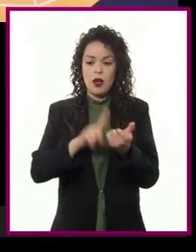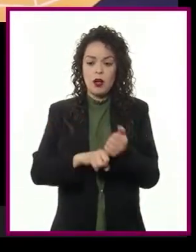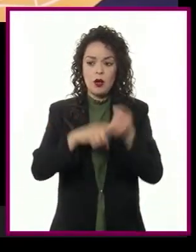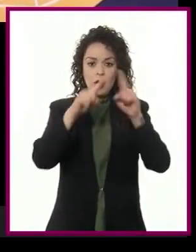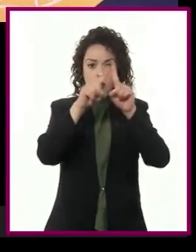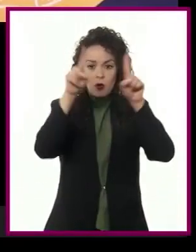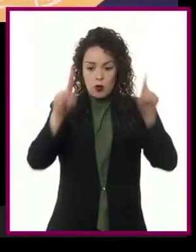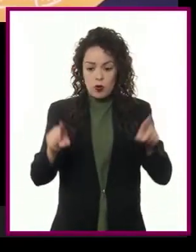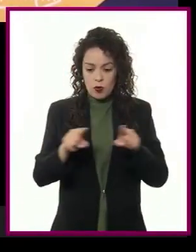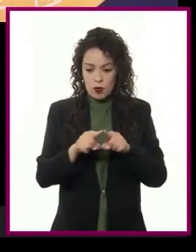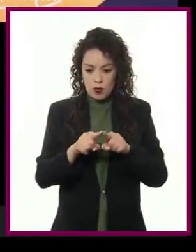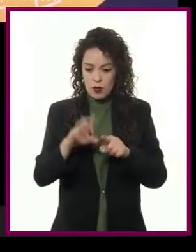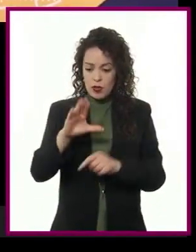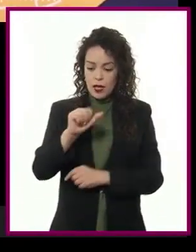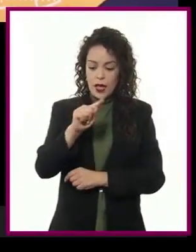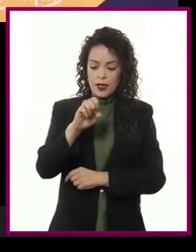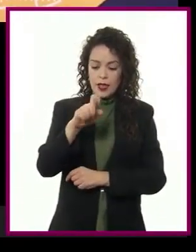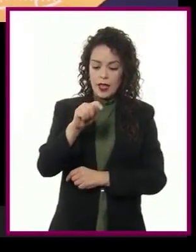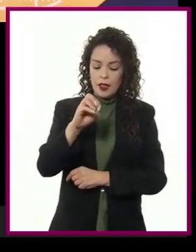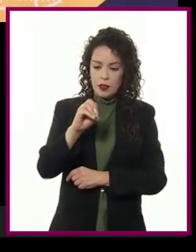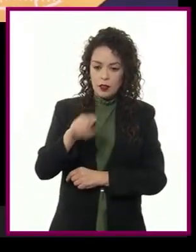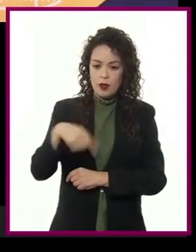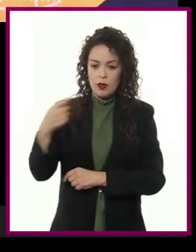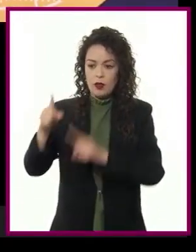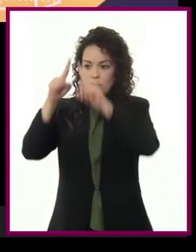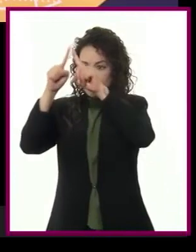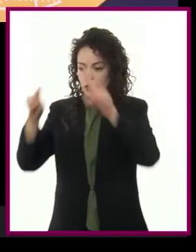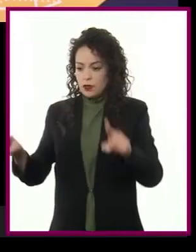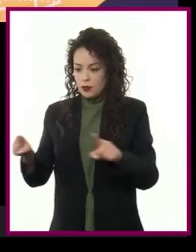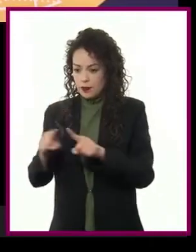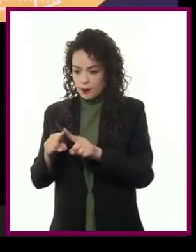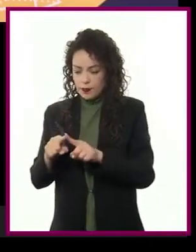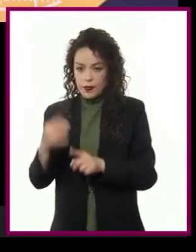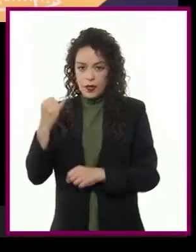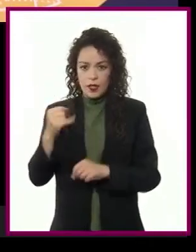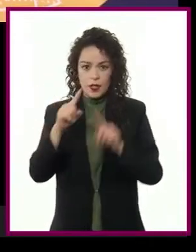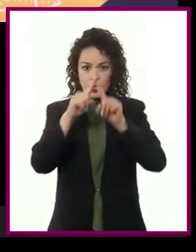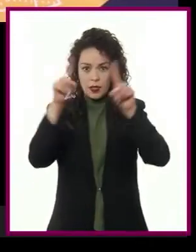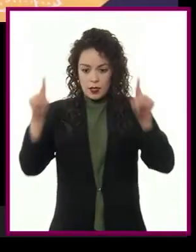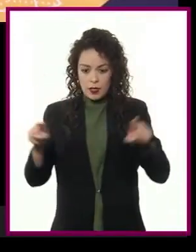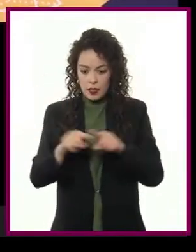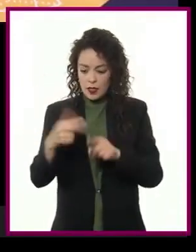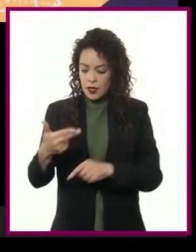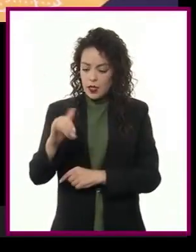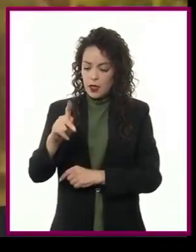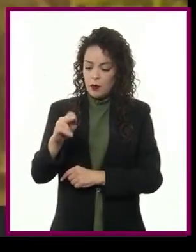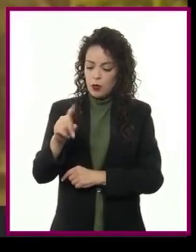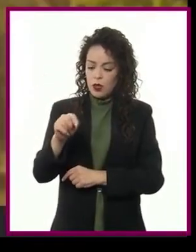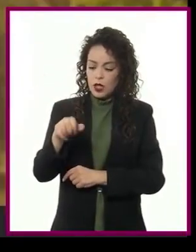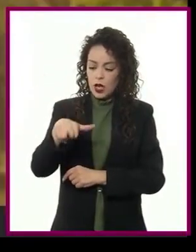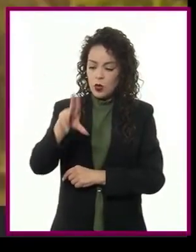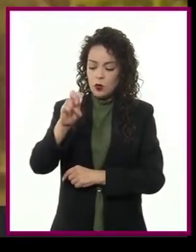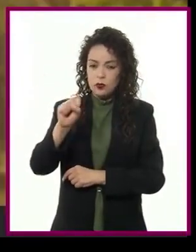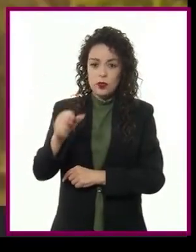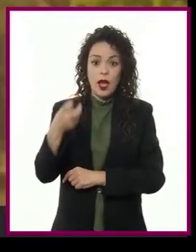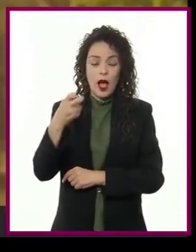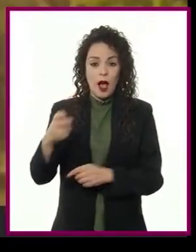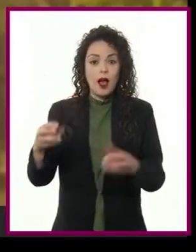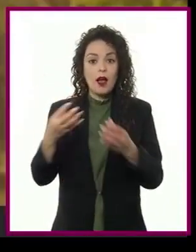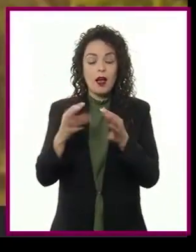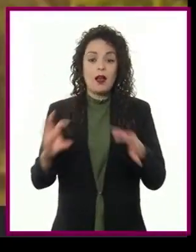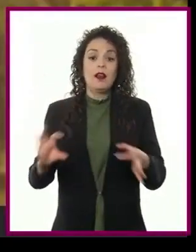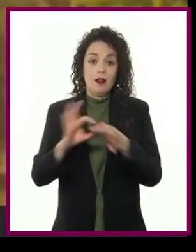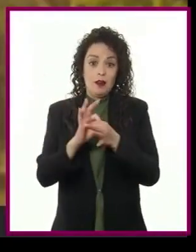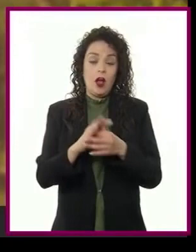cuadrados de los catetos de un triángulo rectángulo y el cuadrado de su hipotenusa. Y bien